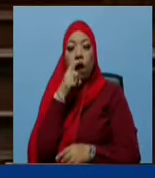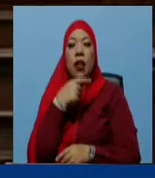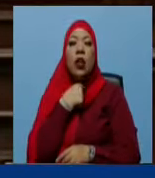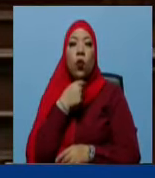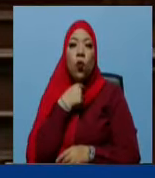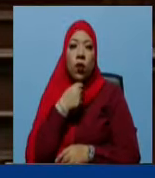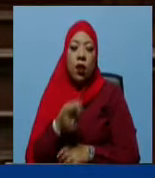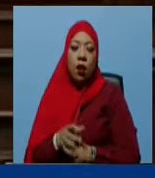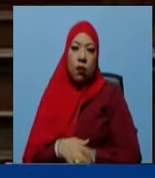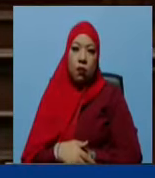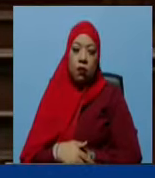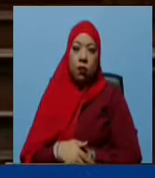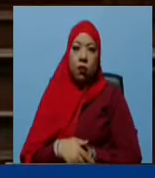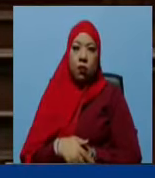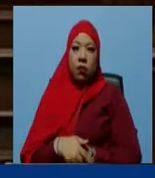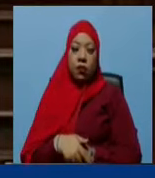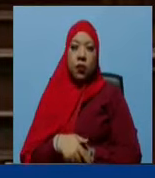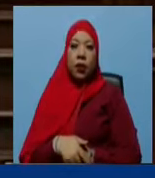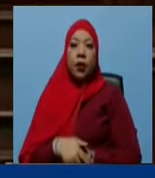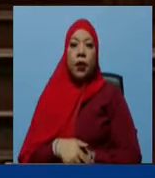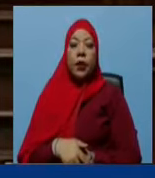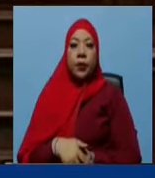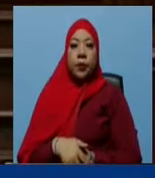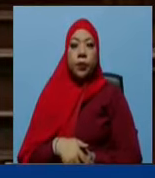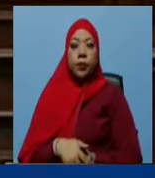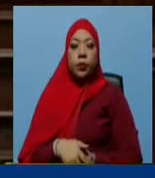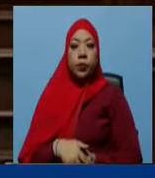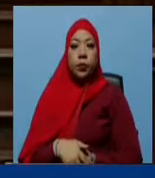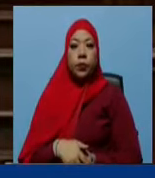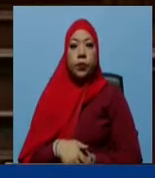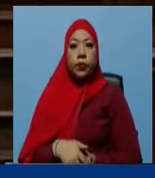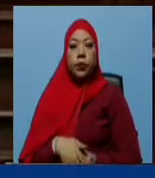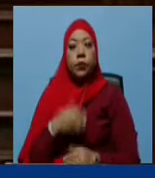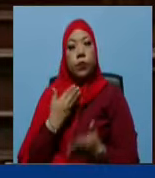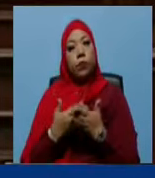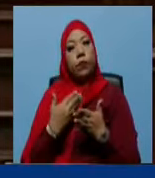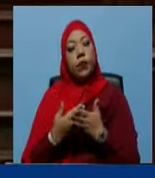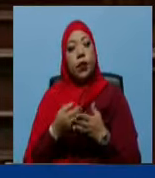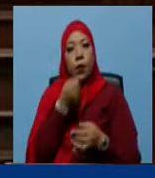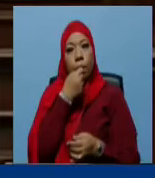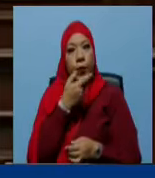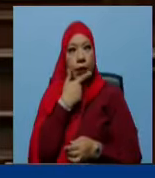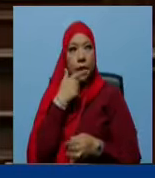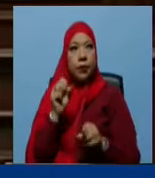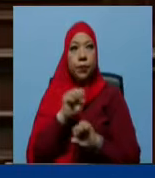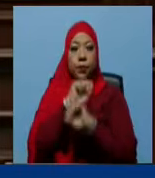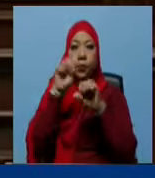¿Cómo se forjó el proyecto que de manera brillante?